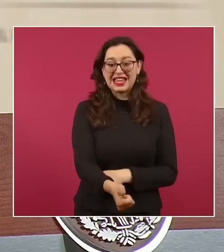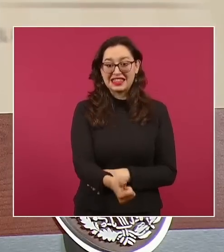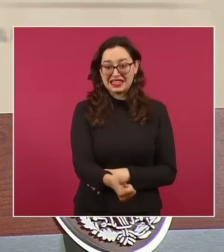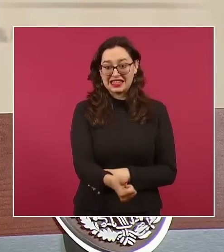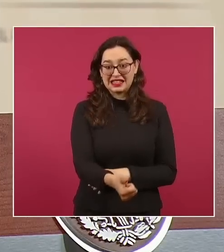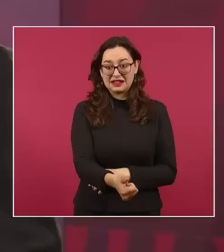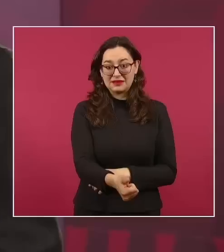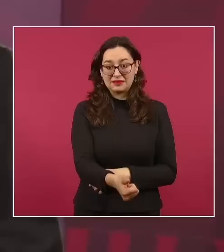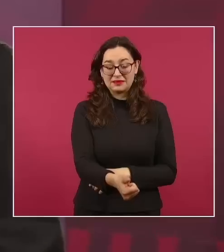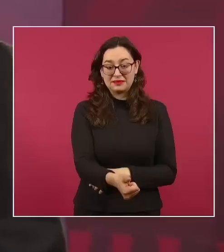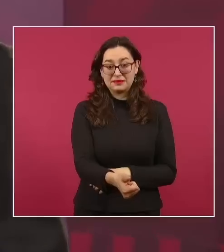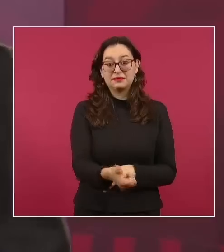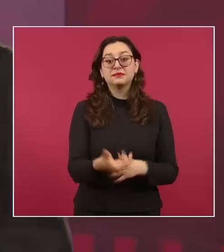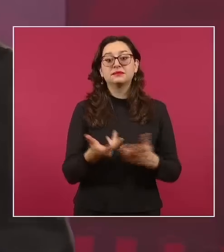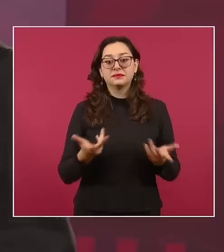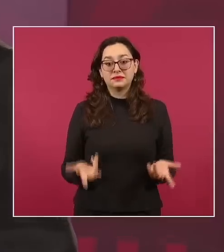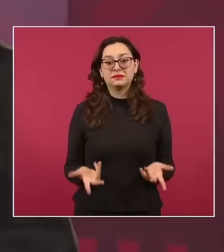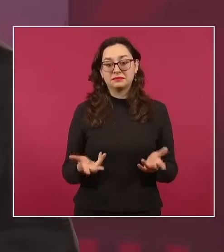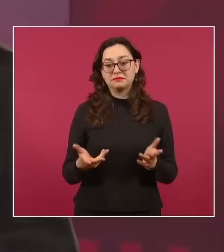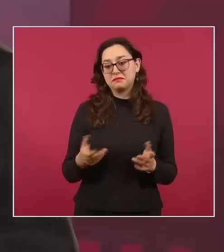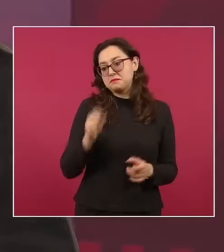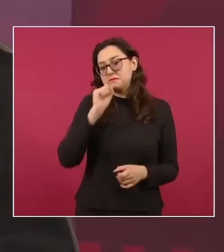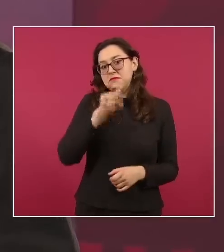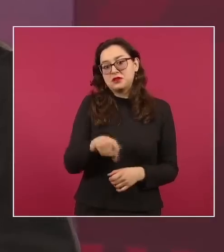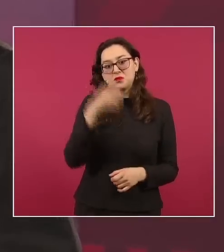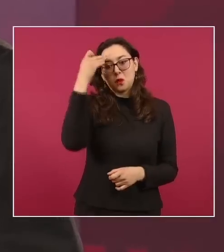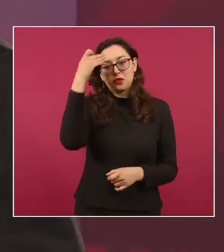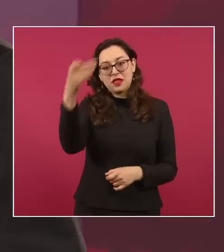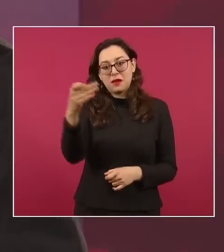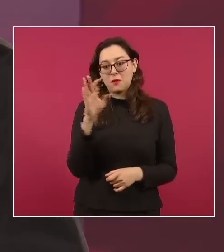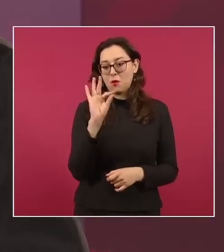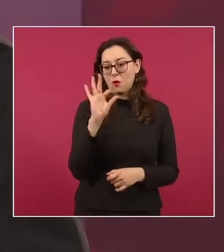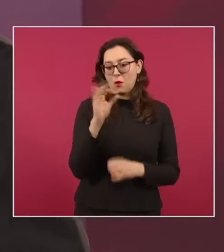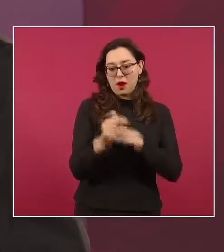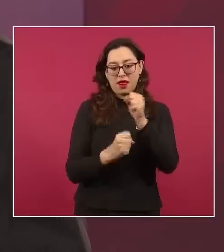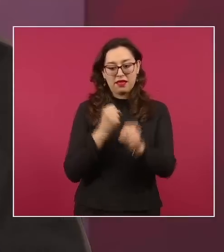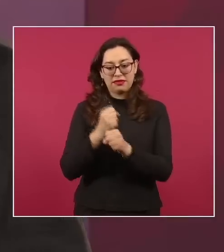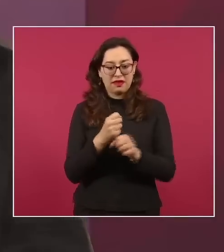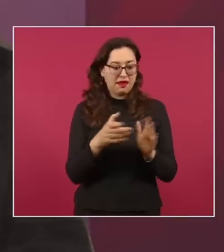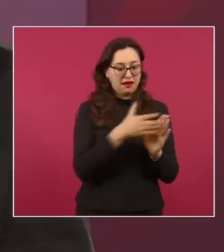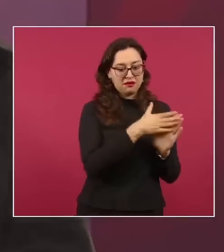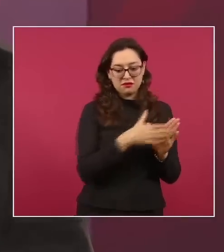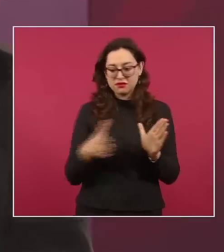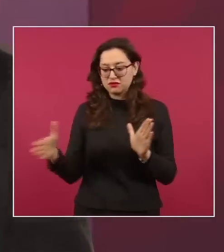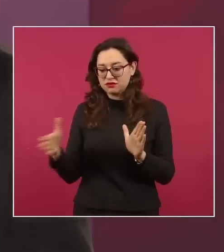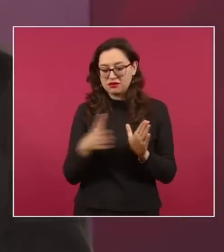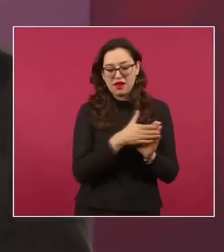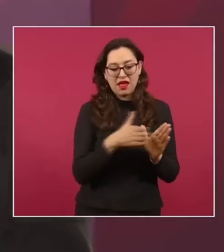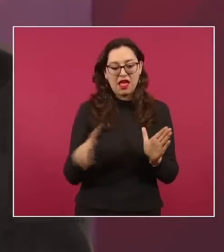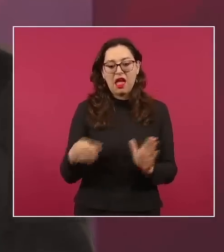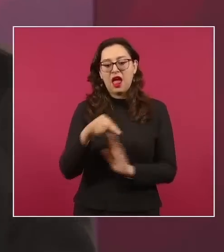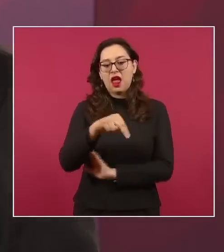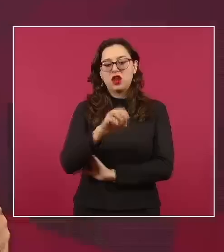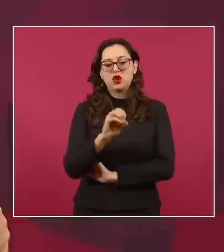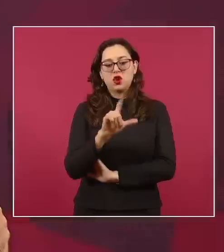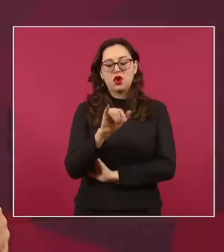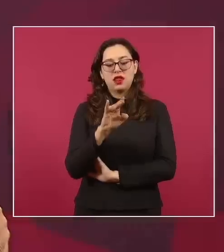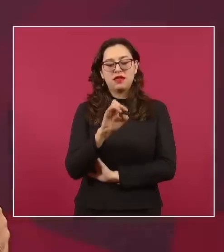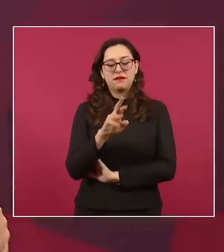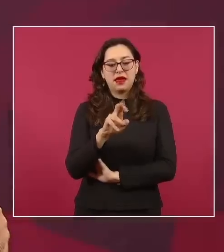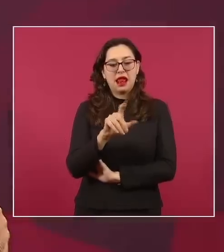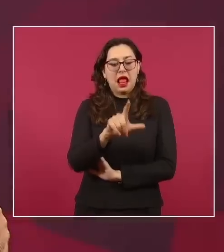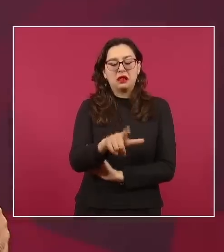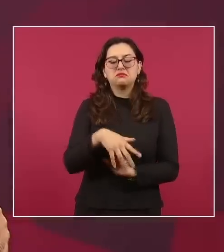coincide con todo el periodo neoliberal, porque se apostó a vender petróleo